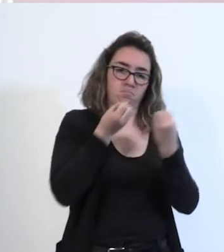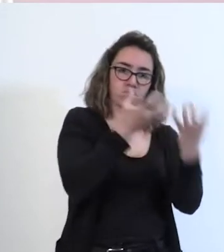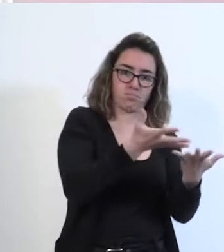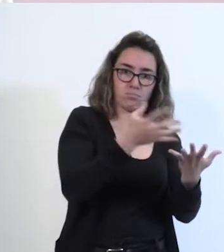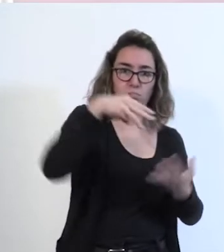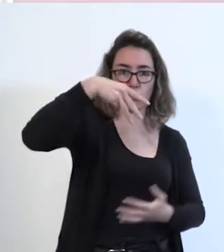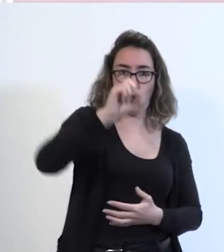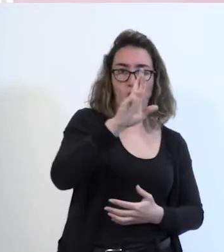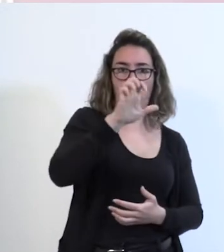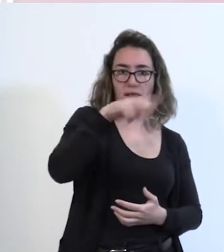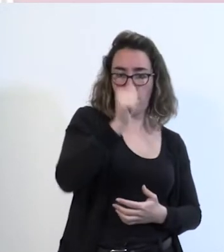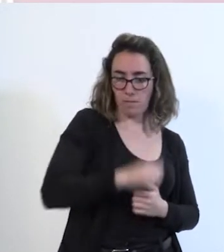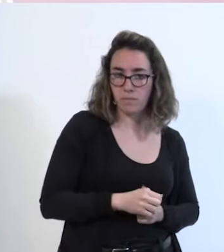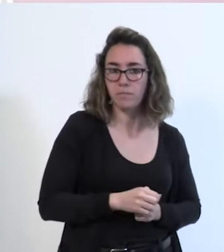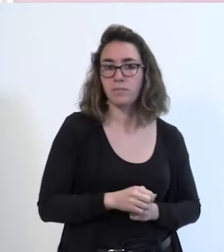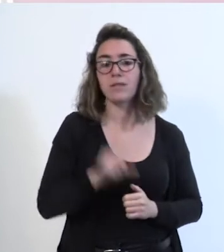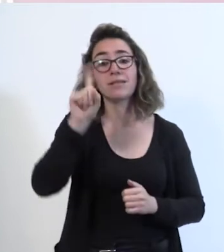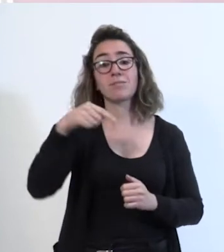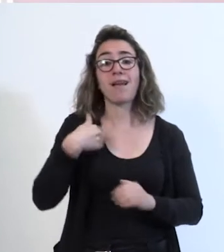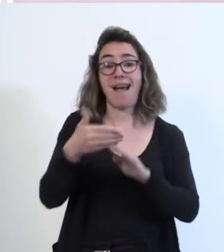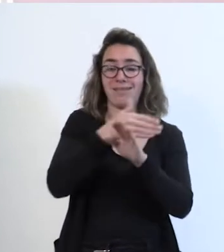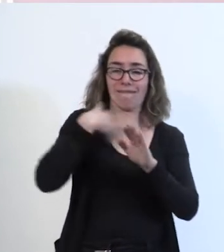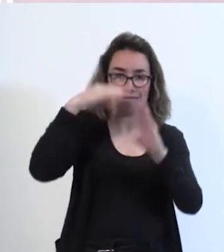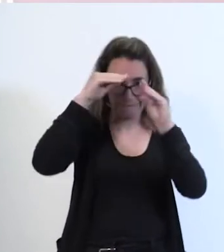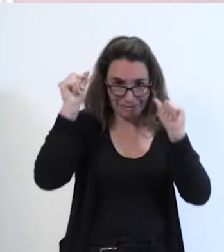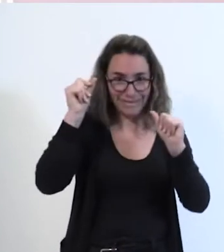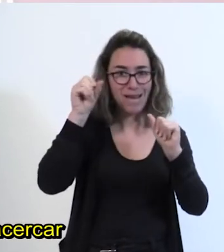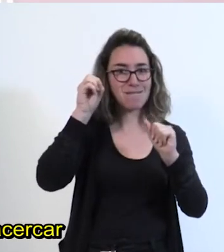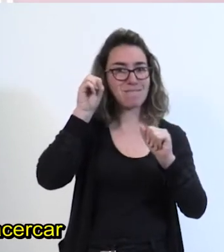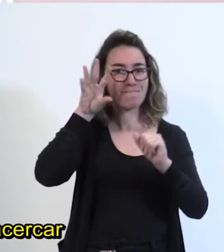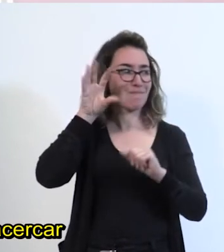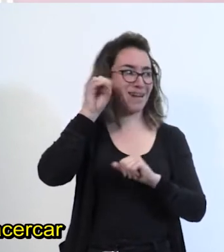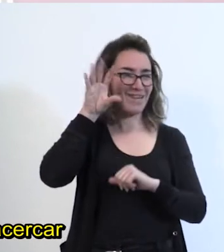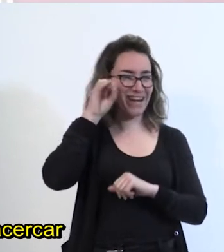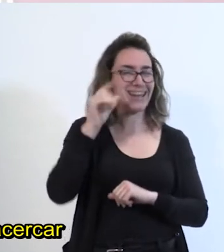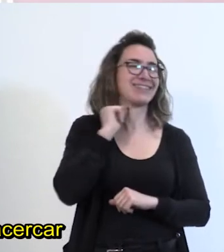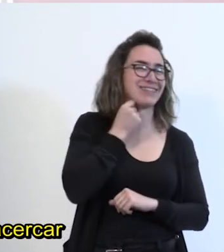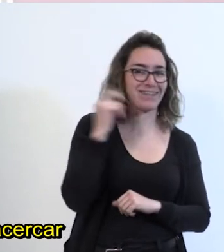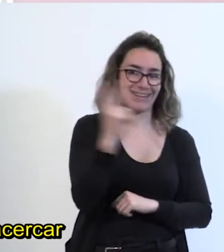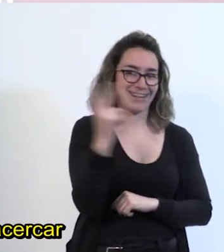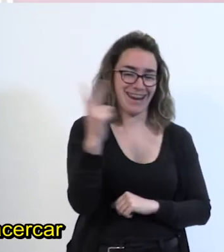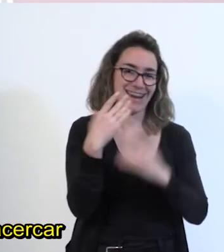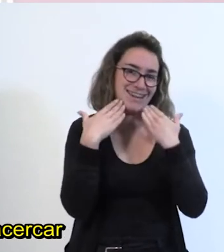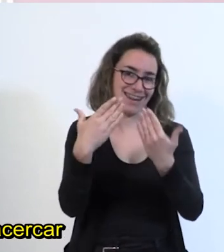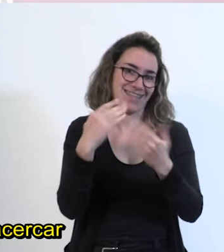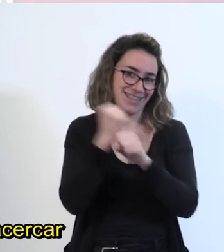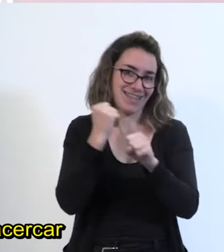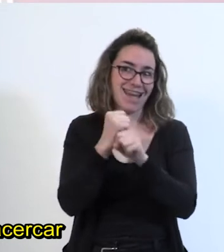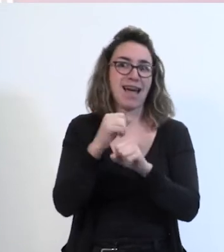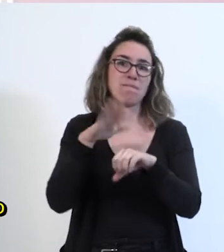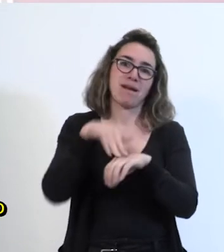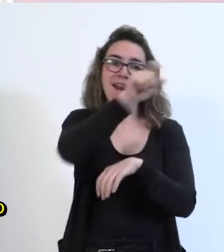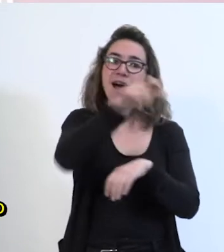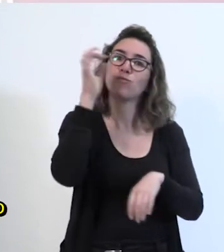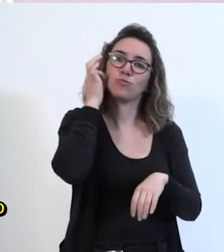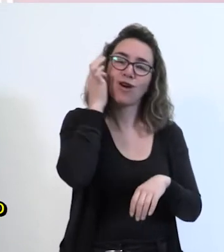Y aprovechar también que antes se me ha olvidado, compañeras Mariola, Sonia, muchísimas gracias por hacer que muchas más mujeres se puedan